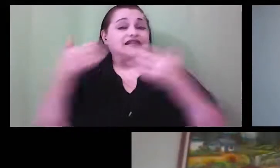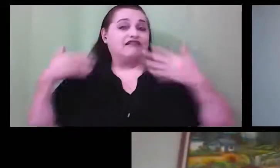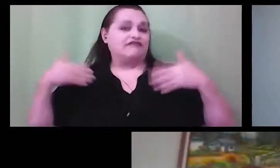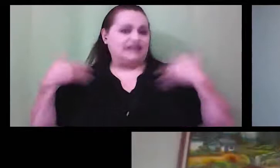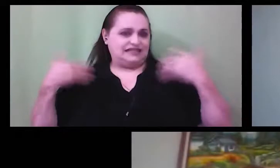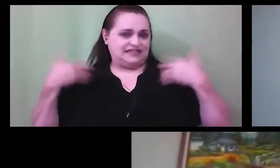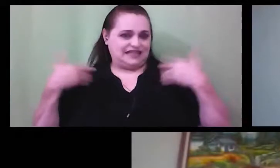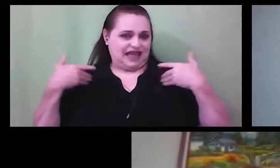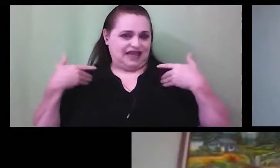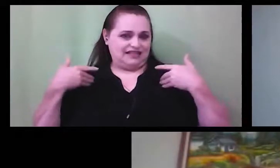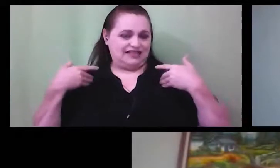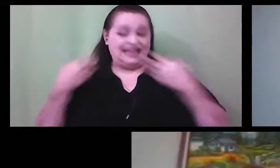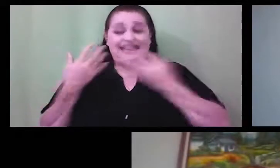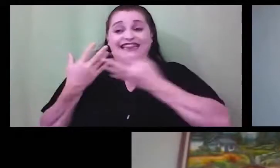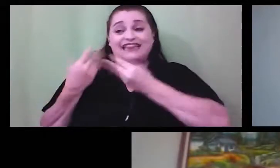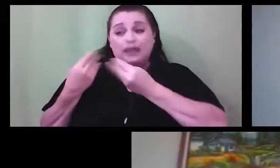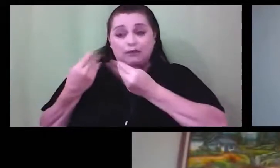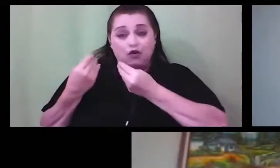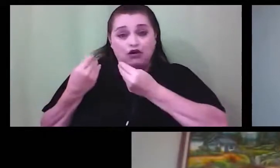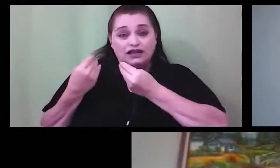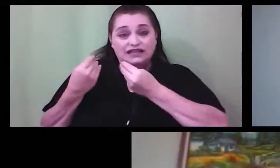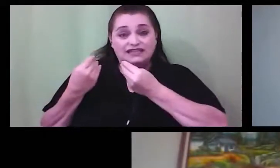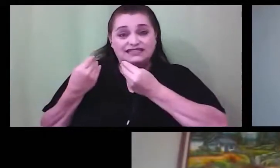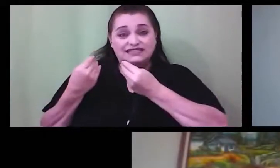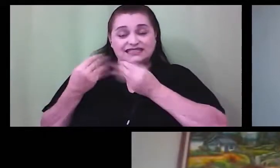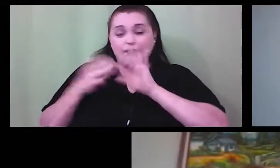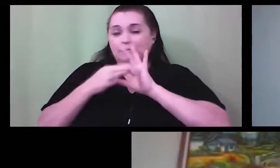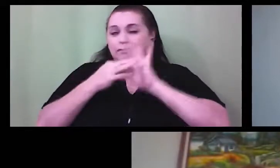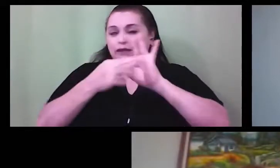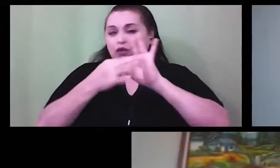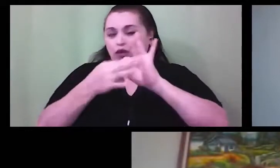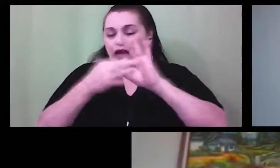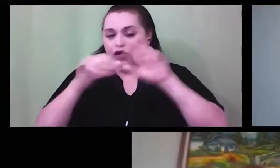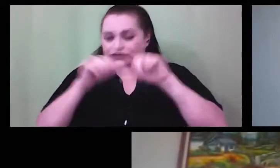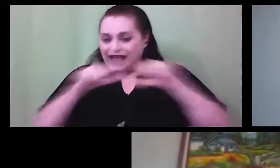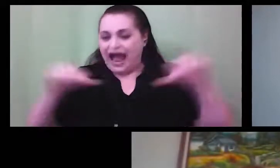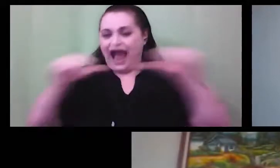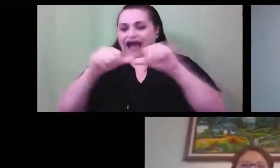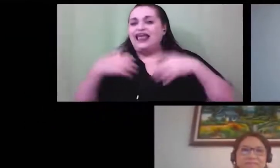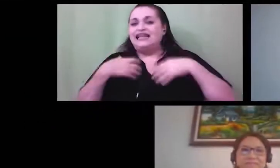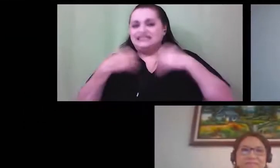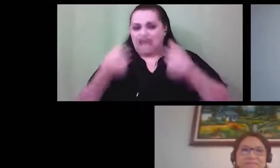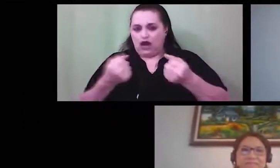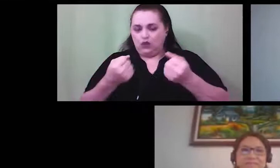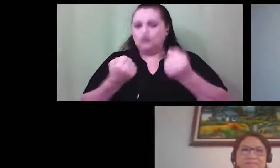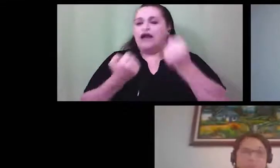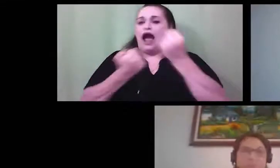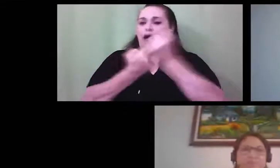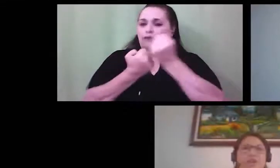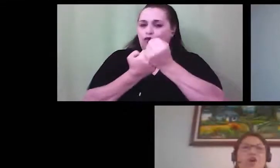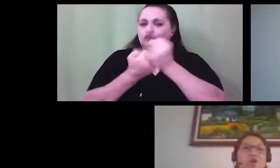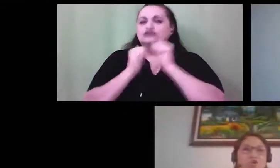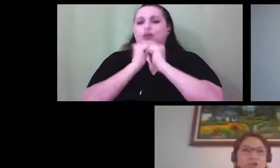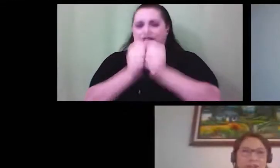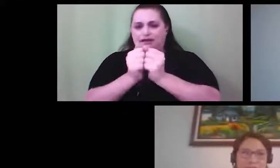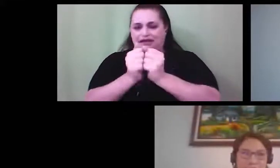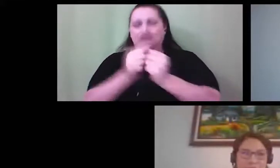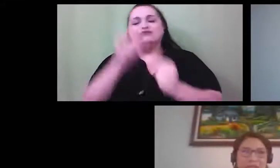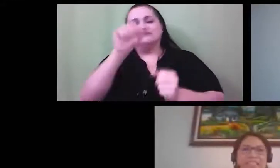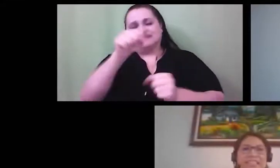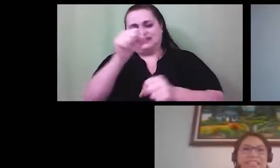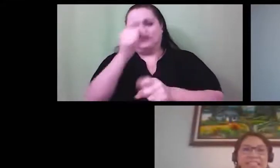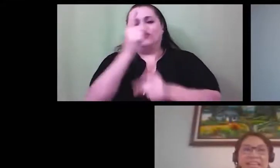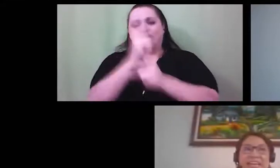ujú, los temores de repente muy vinculados al área de salud, apoyos correcto. y acompañamiento.